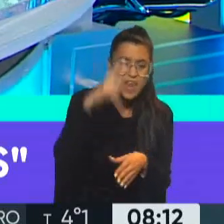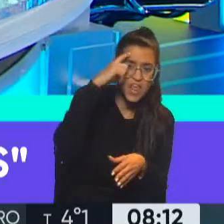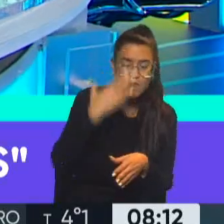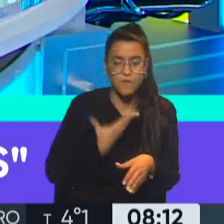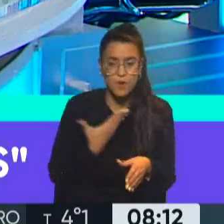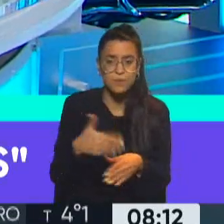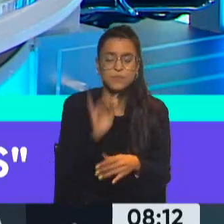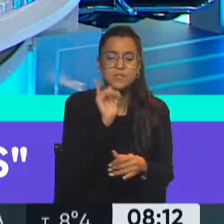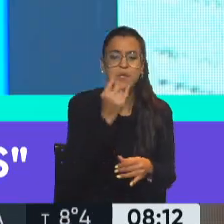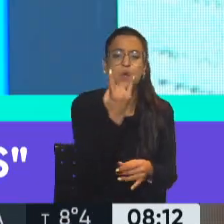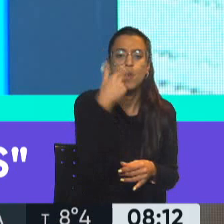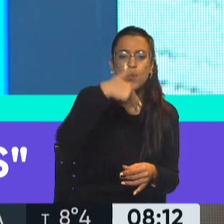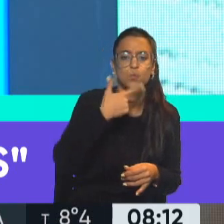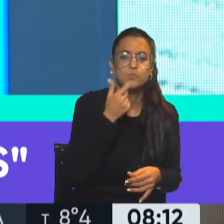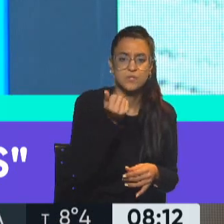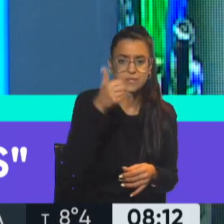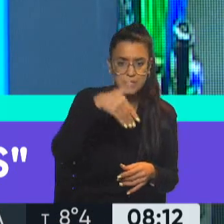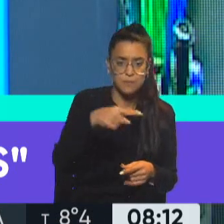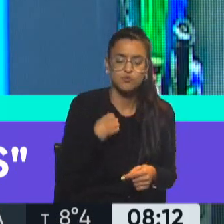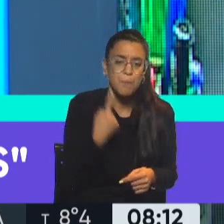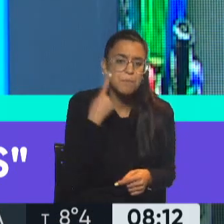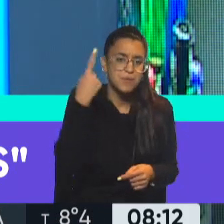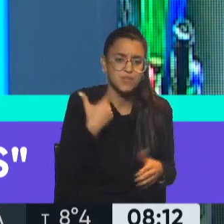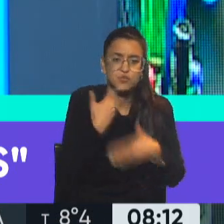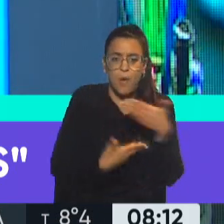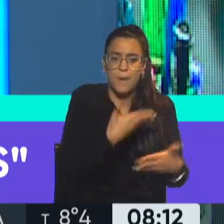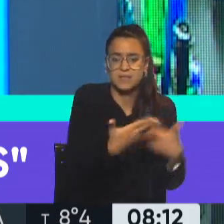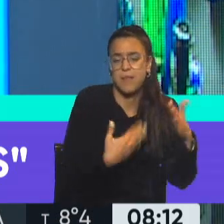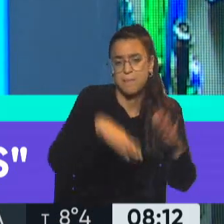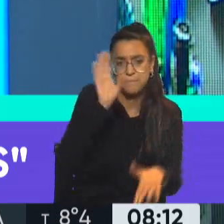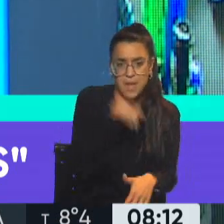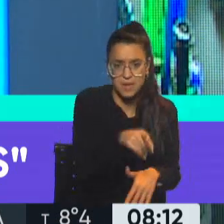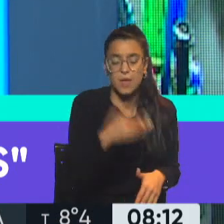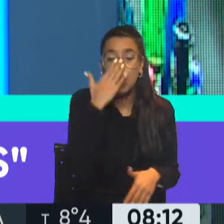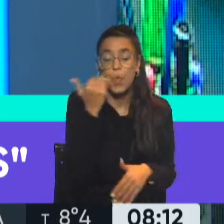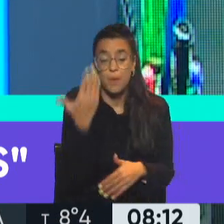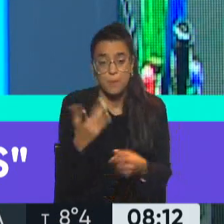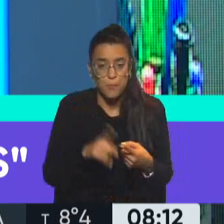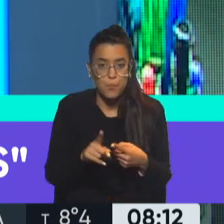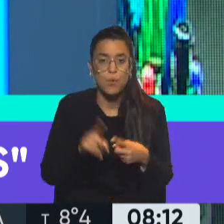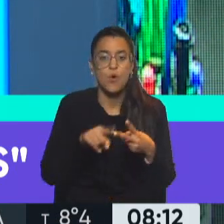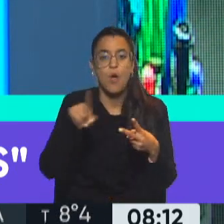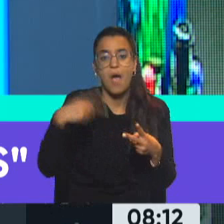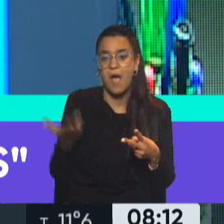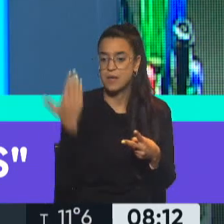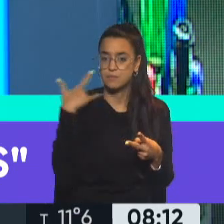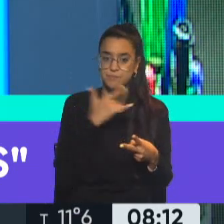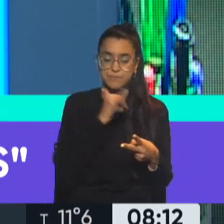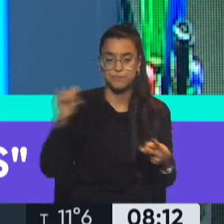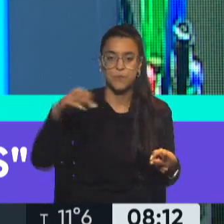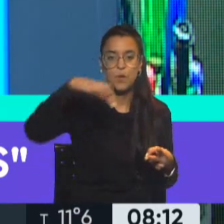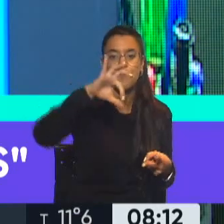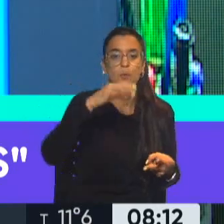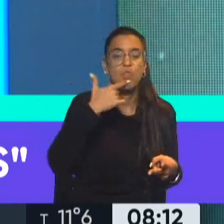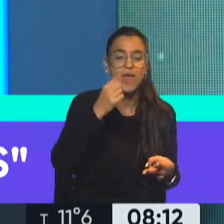febrero, ¿no? Sí, la de UNSAM con Juliana Casataro, sí, yo creo que es la que está más avanzada, y después probablemente la que se anunció ayer, la de Osvaldo